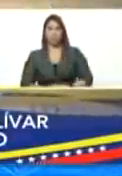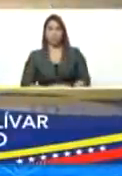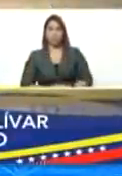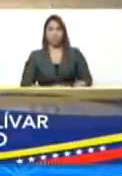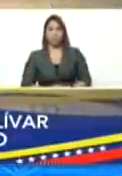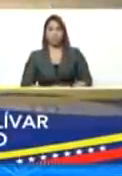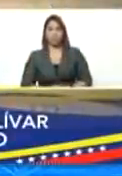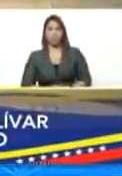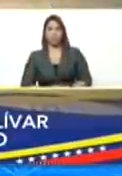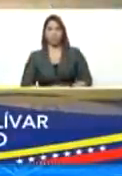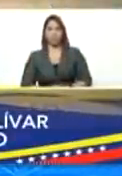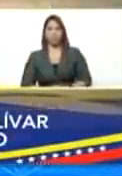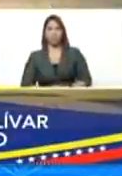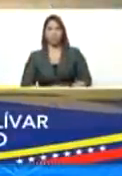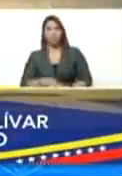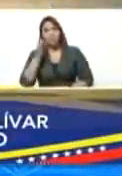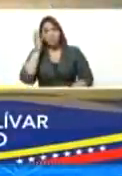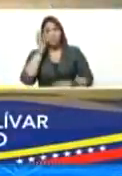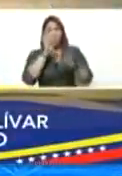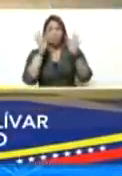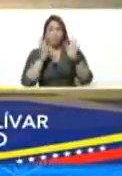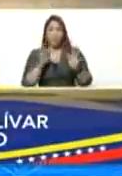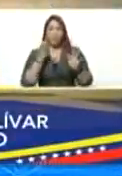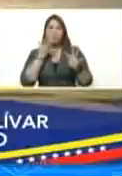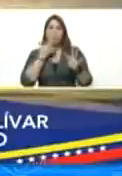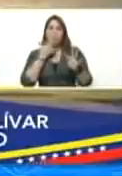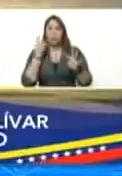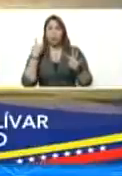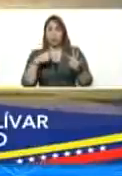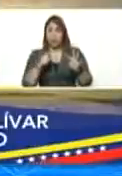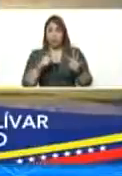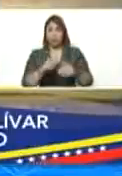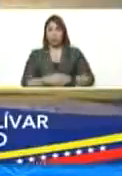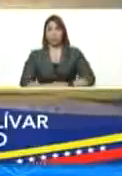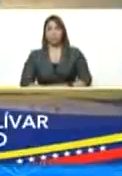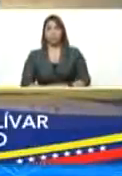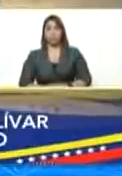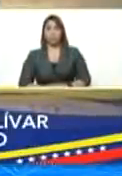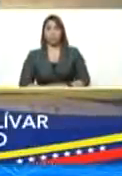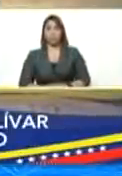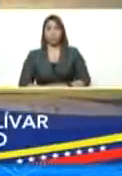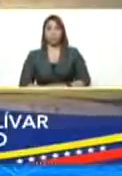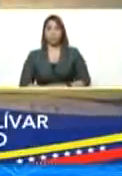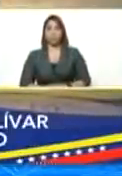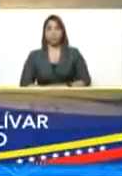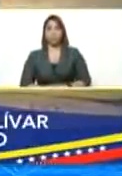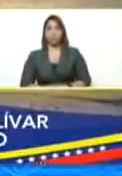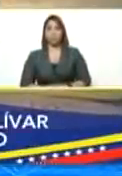y creando mecanismos. Por ejemplo, si usted tiene una cuenta